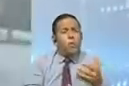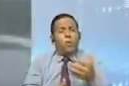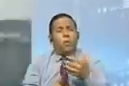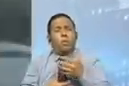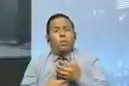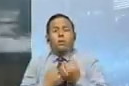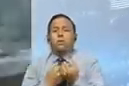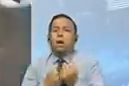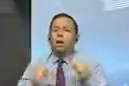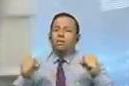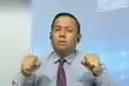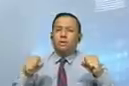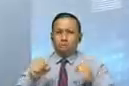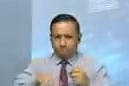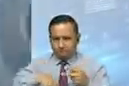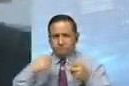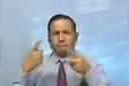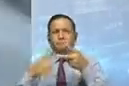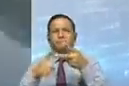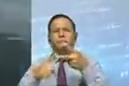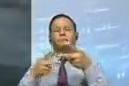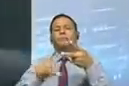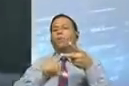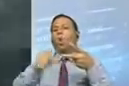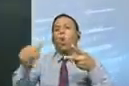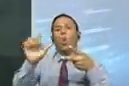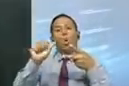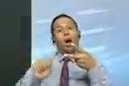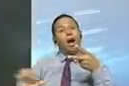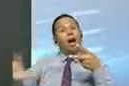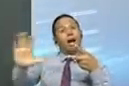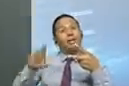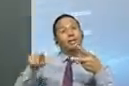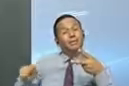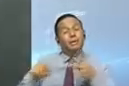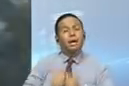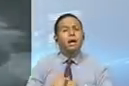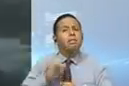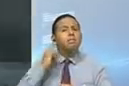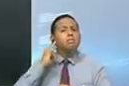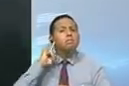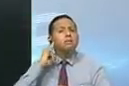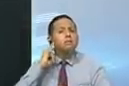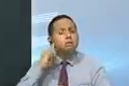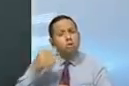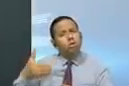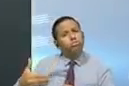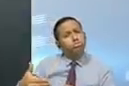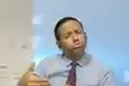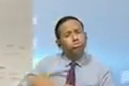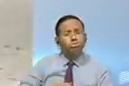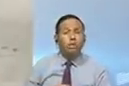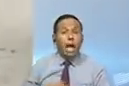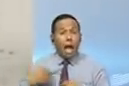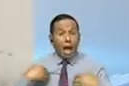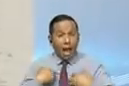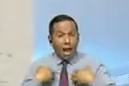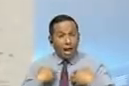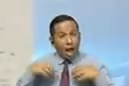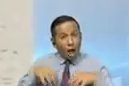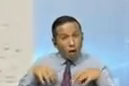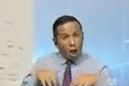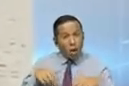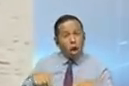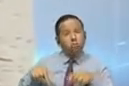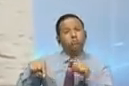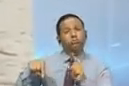ilesa. Pasamos también al continente asiático, donde una pequeña niña tapa los oídos de su can al